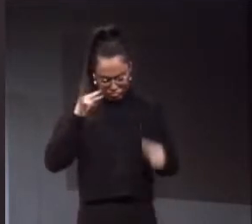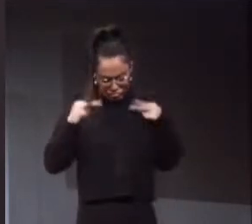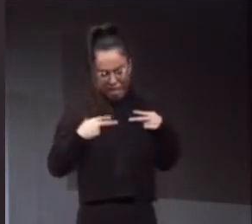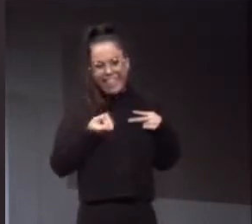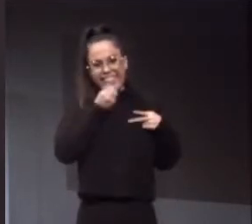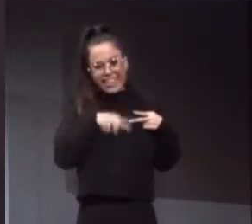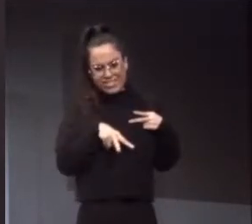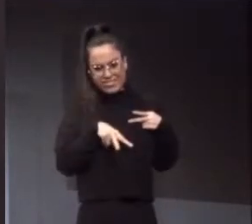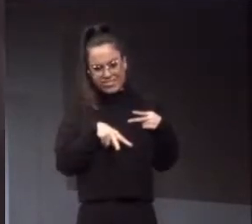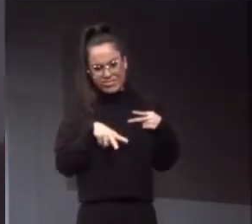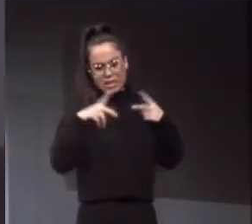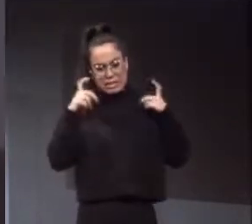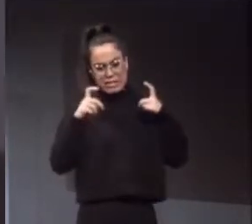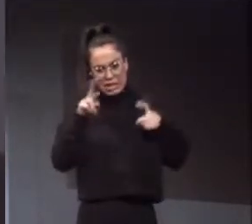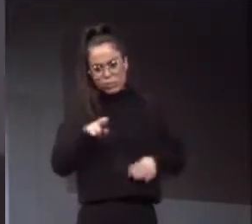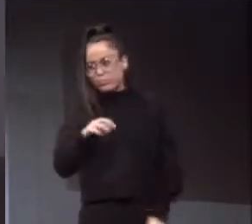gracias